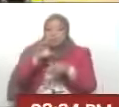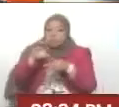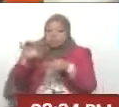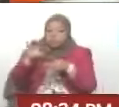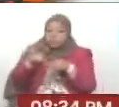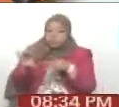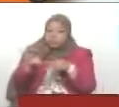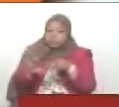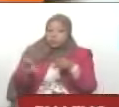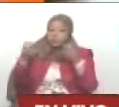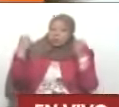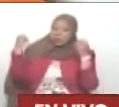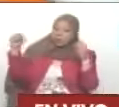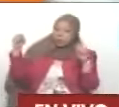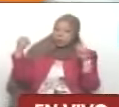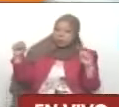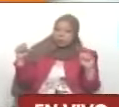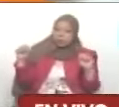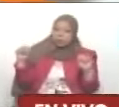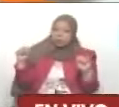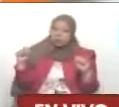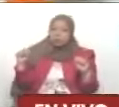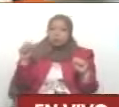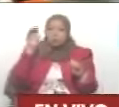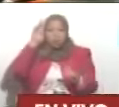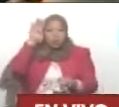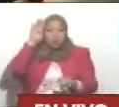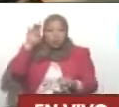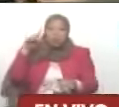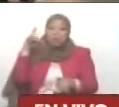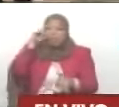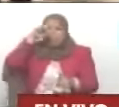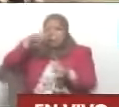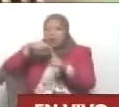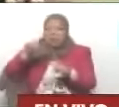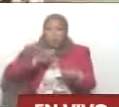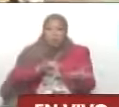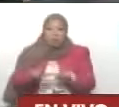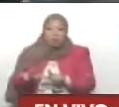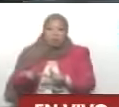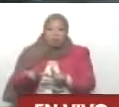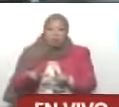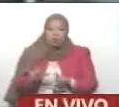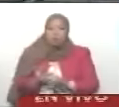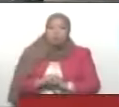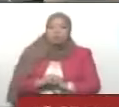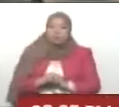jugada, lo que vamos, mira, es para la goma, para la goma.